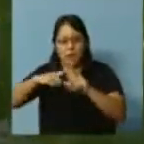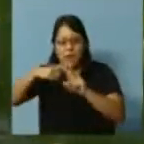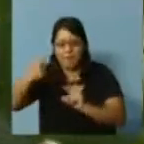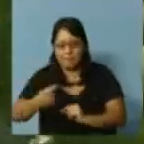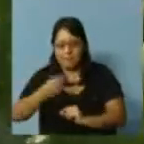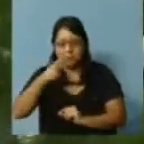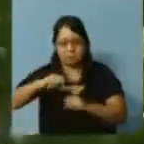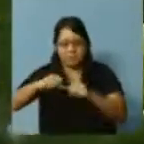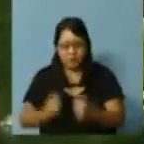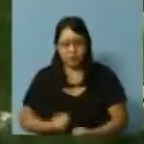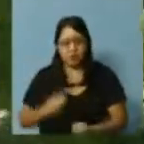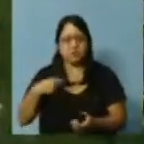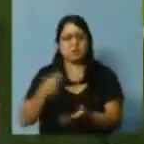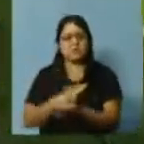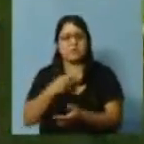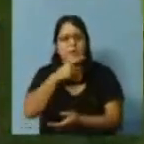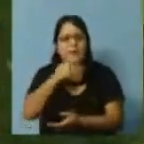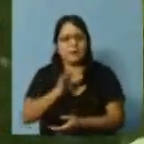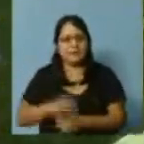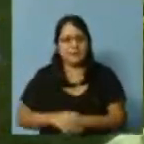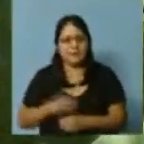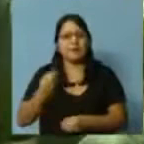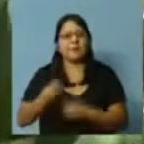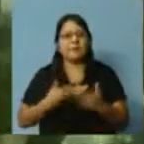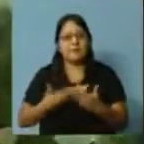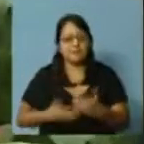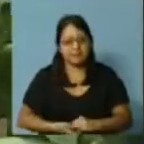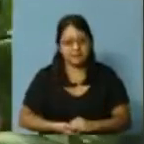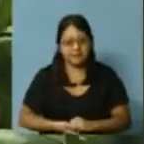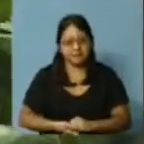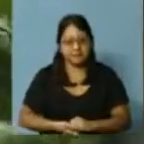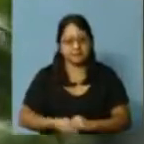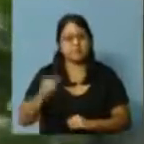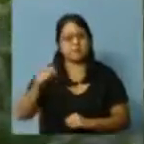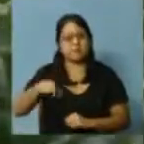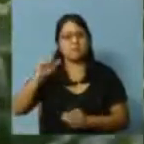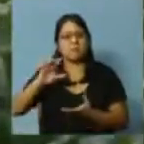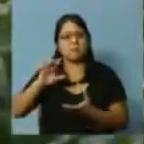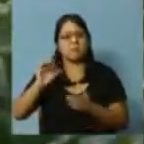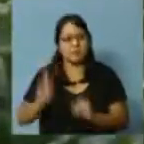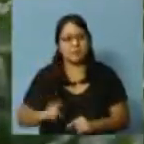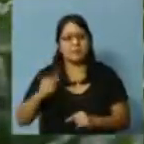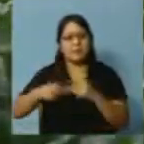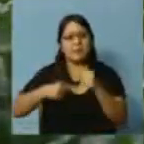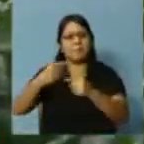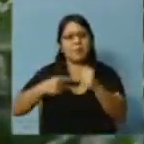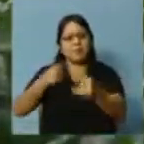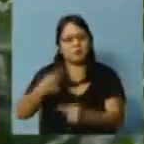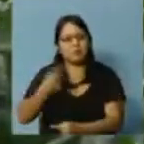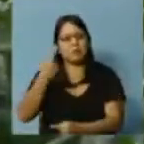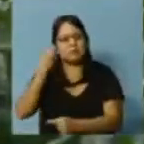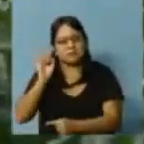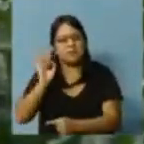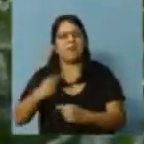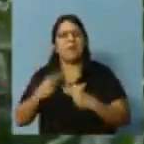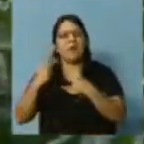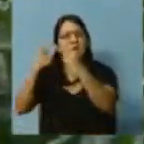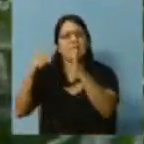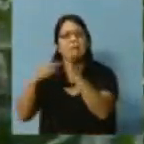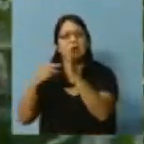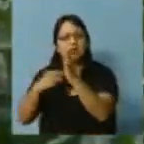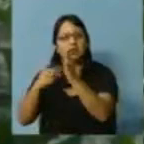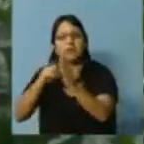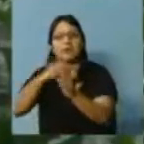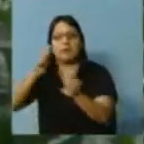anterior ahora que los recursos vemos que también están en proceso desde el circuito en buenos aires para que puedan ser